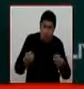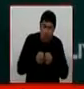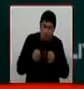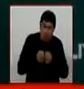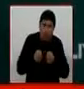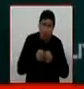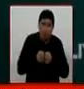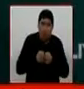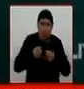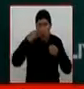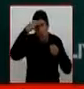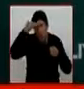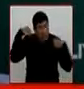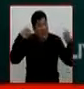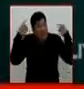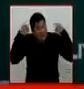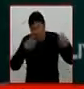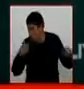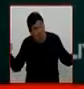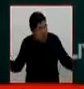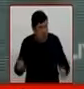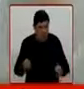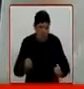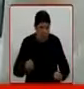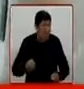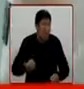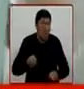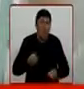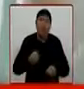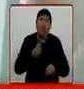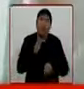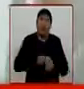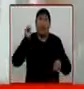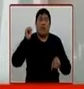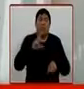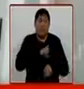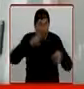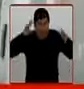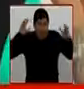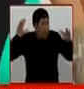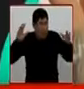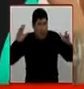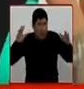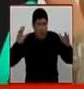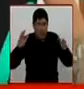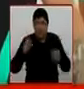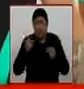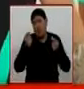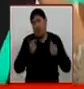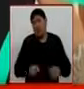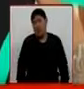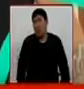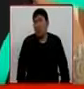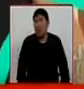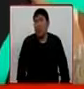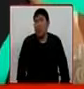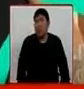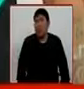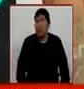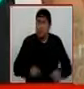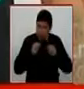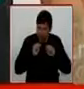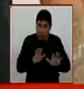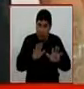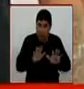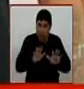y los gritos de él como loco, que grita, pues, llamen a la policía. Entonces parece que él se asustó y se lanzó al ratito. ¿Él la